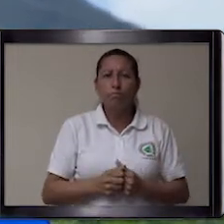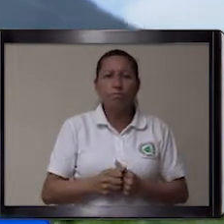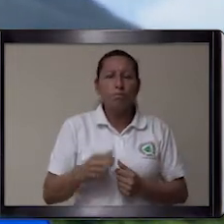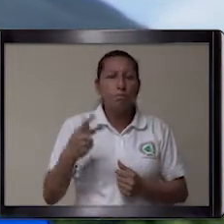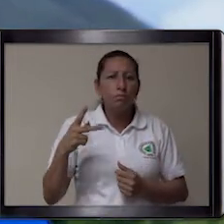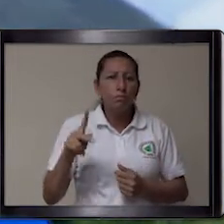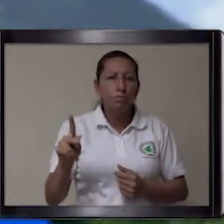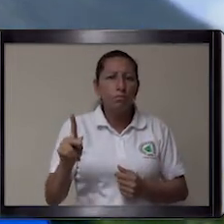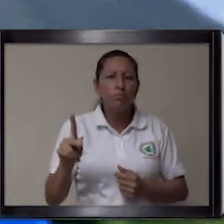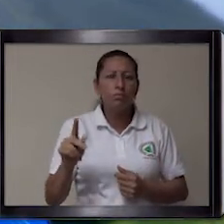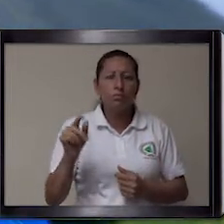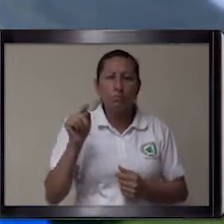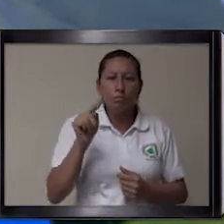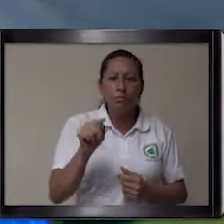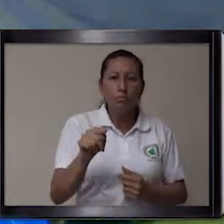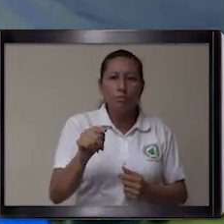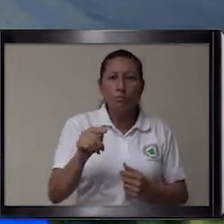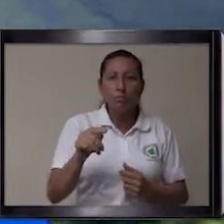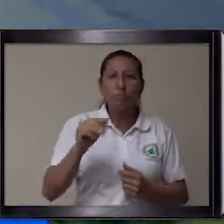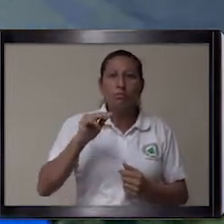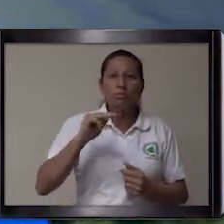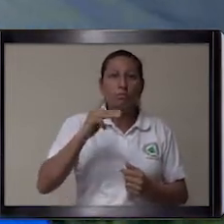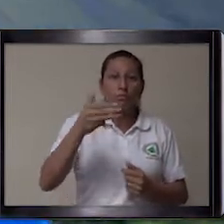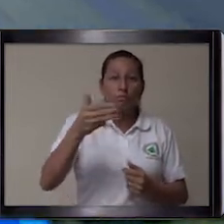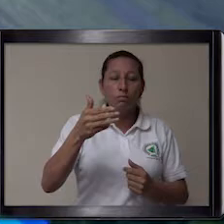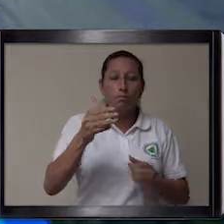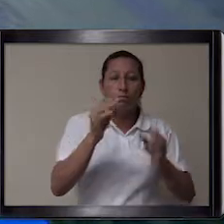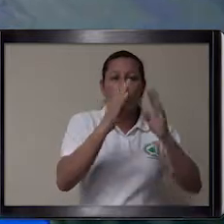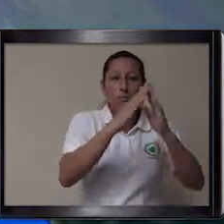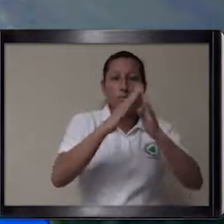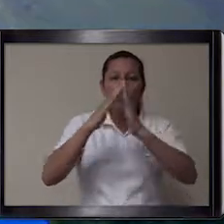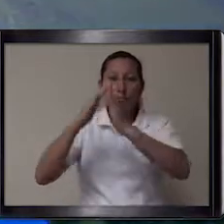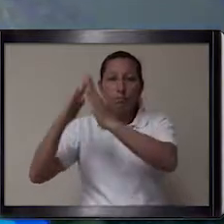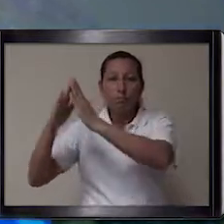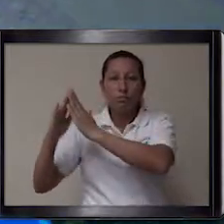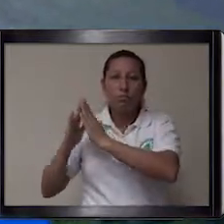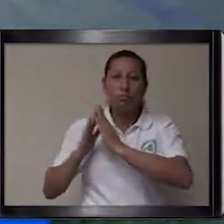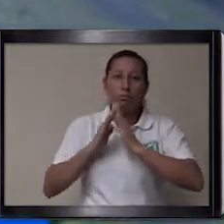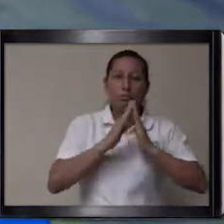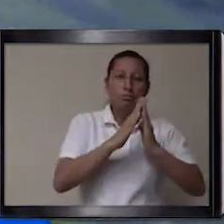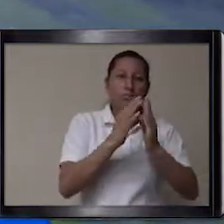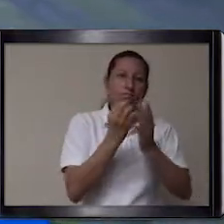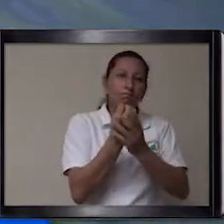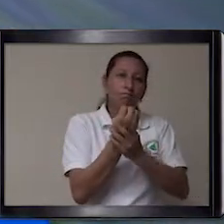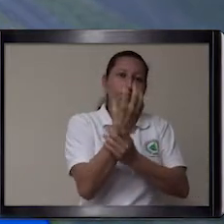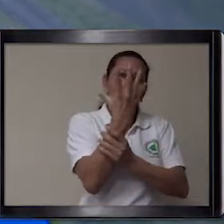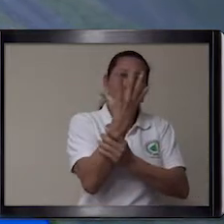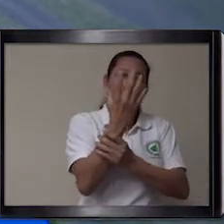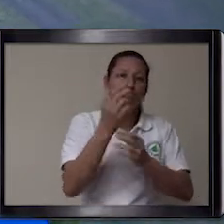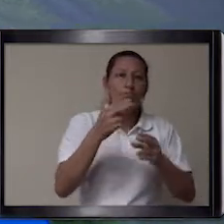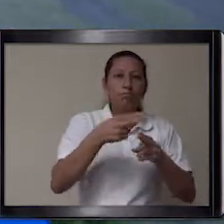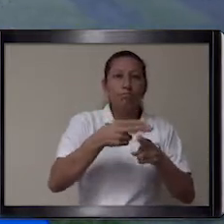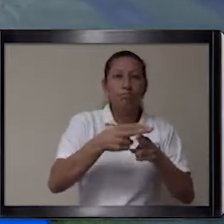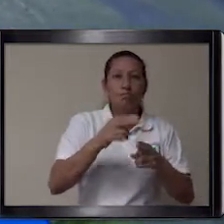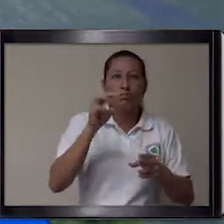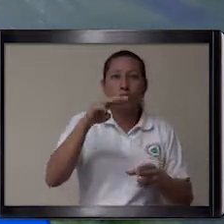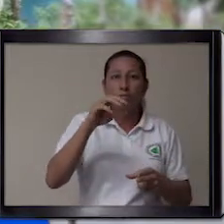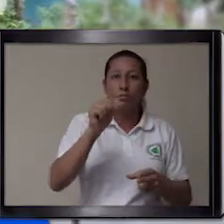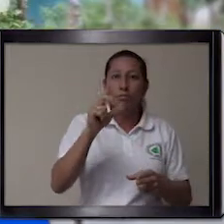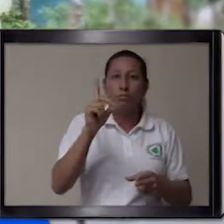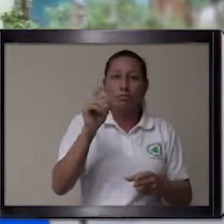pero también hay 9 comunidades en el volcán Madera, una población un poco mayor de 8.000